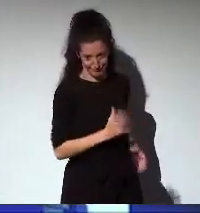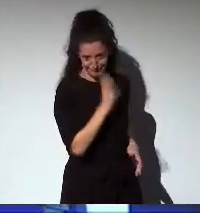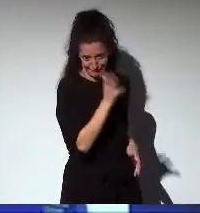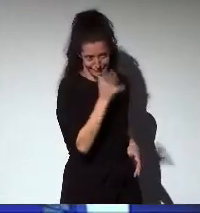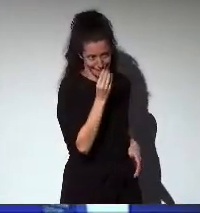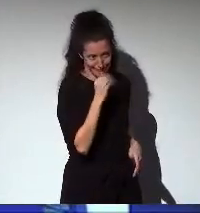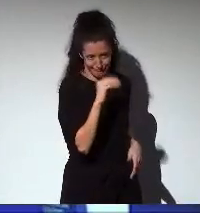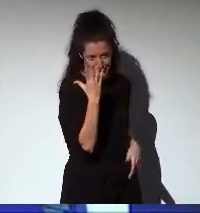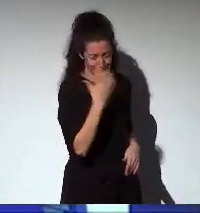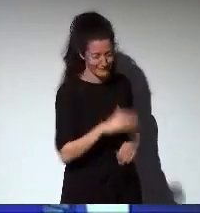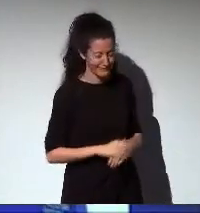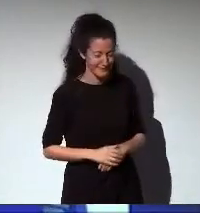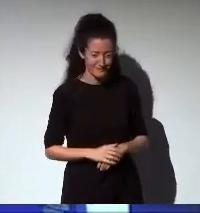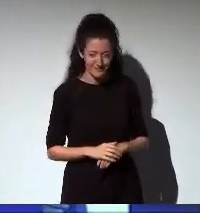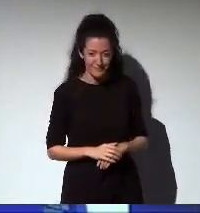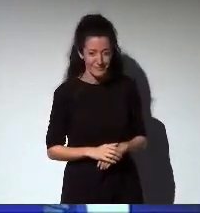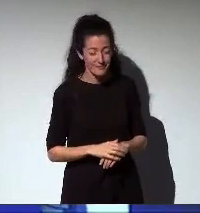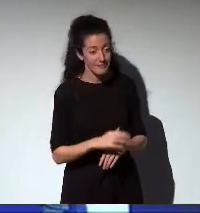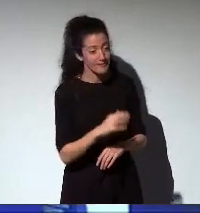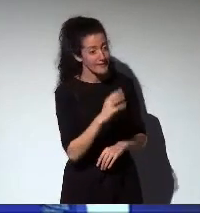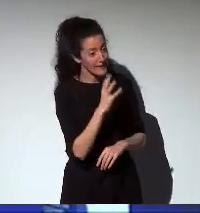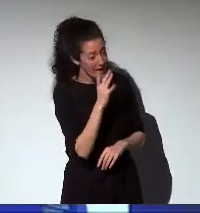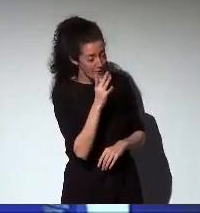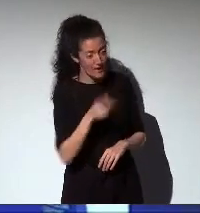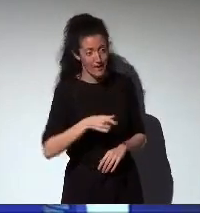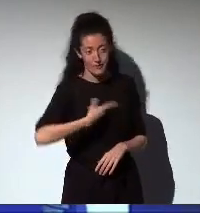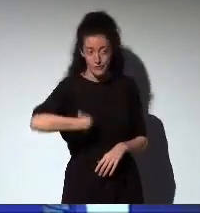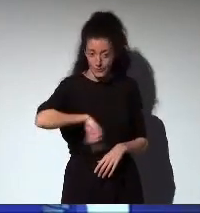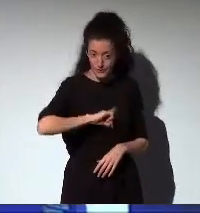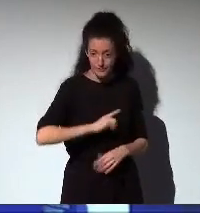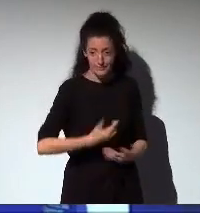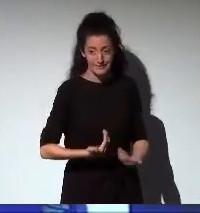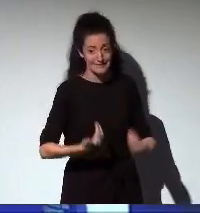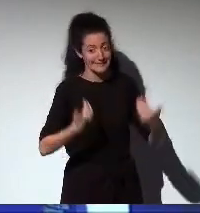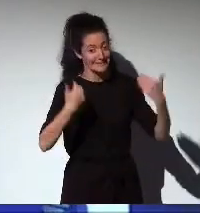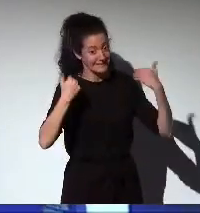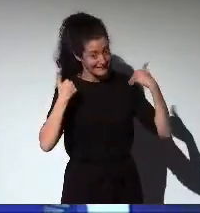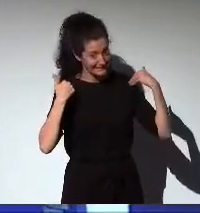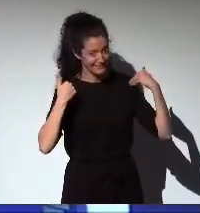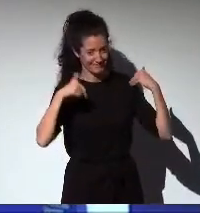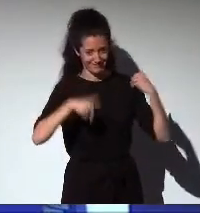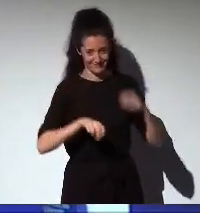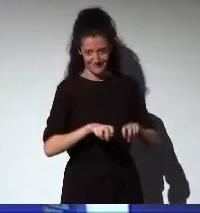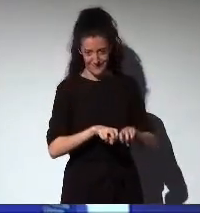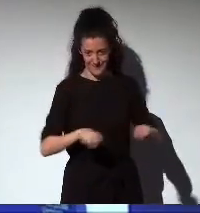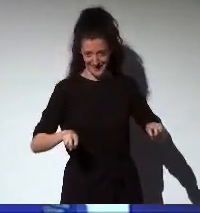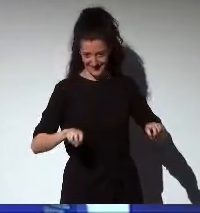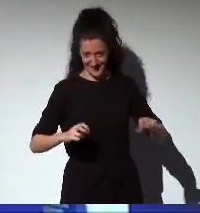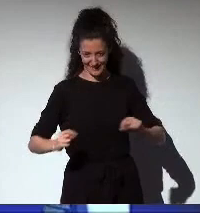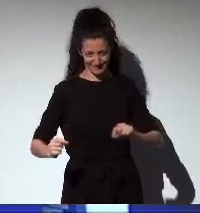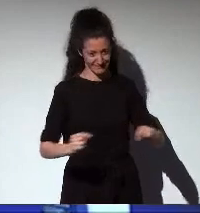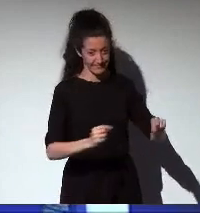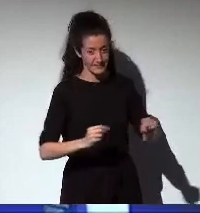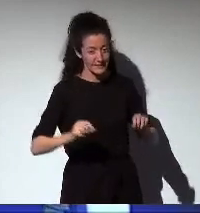pues ahora nos compete hablar en esta mesa redonda